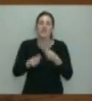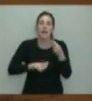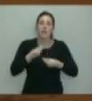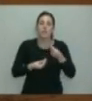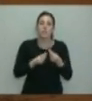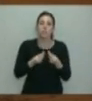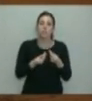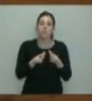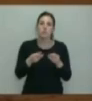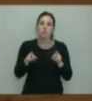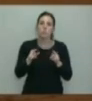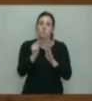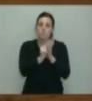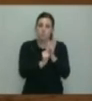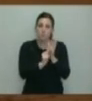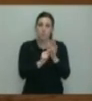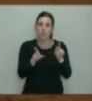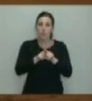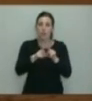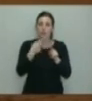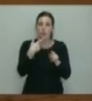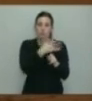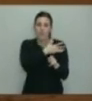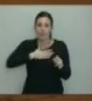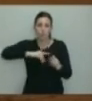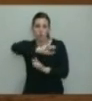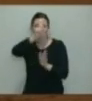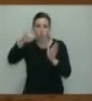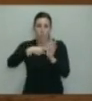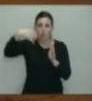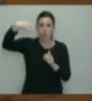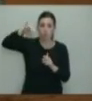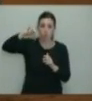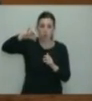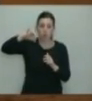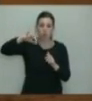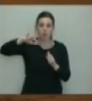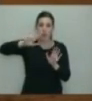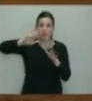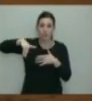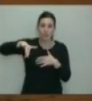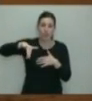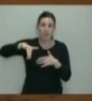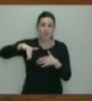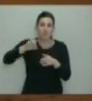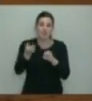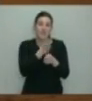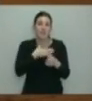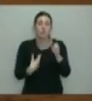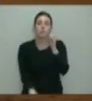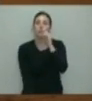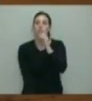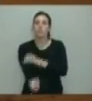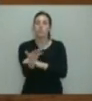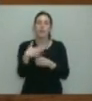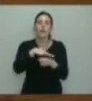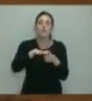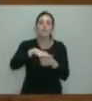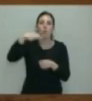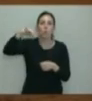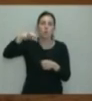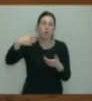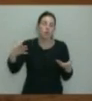del principio un absoluto y luego lo concretamos en algo tan concreto como es el establecimiento de un distrito único, yo